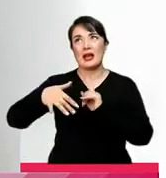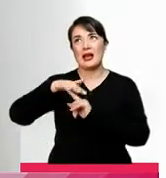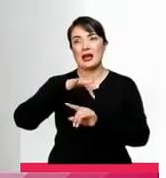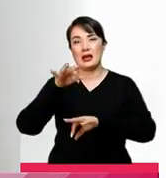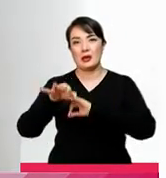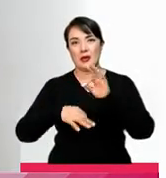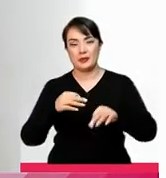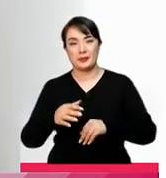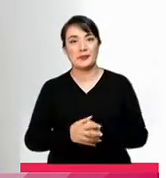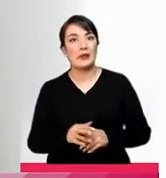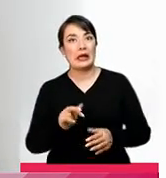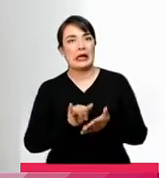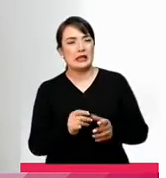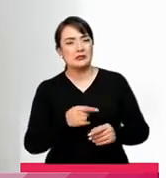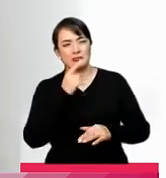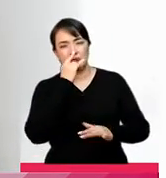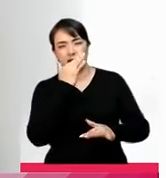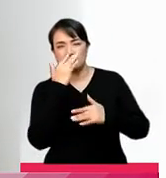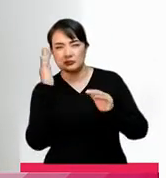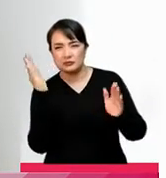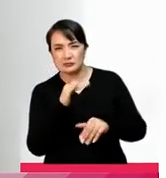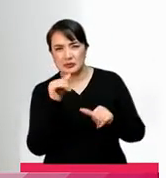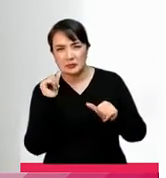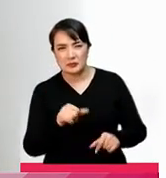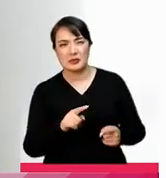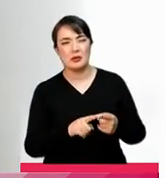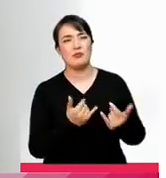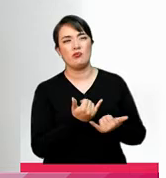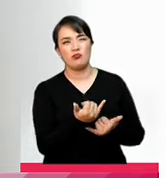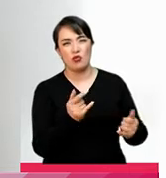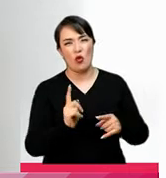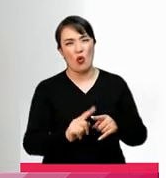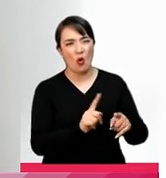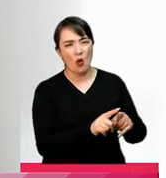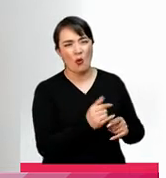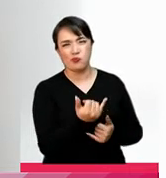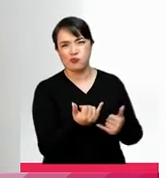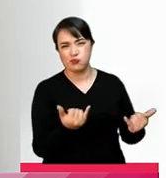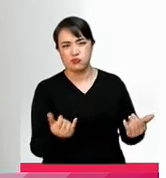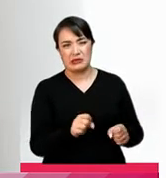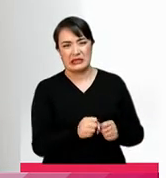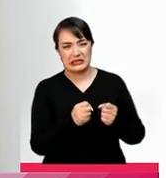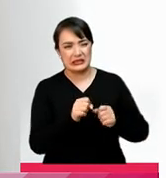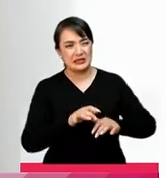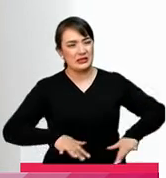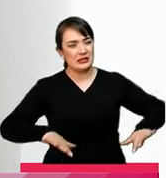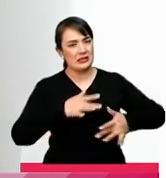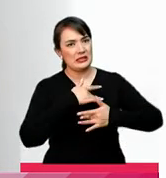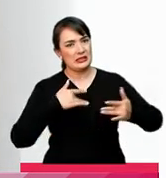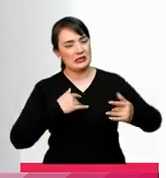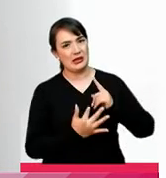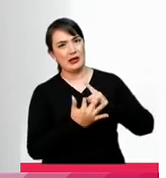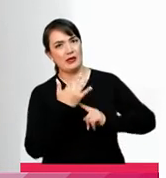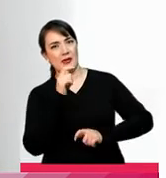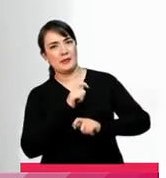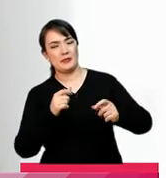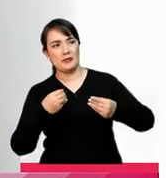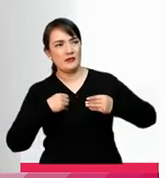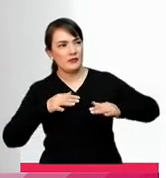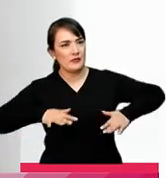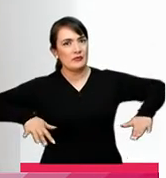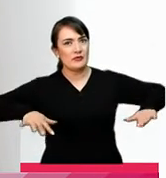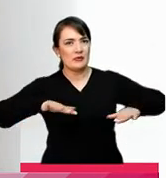incremento de malos olores y de presencia de otros vectores que afectan la salud de las personas que viven en los barrios